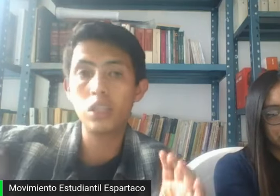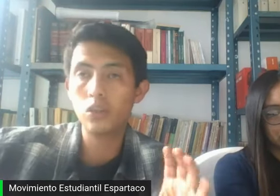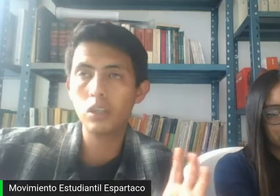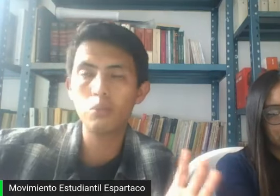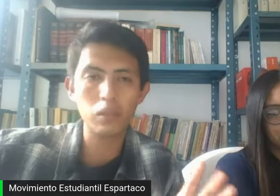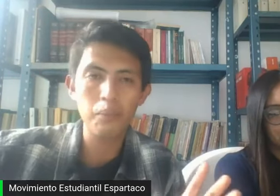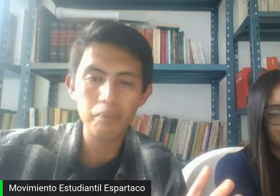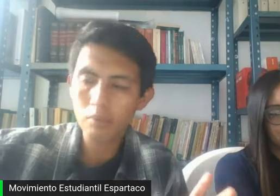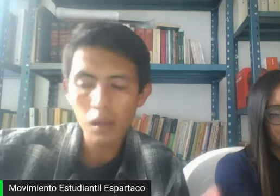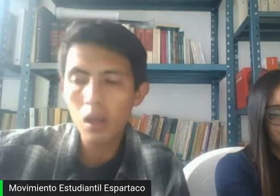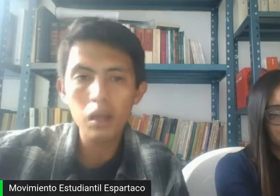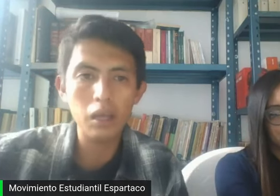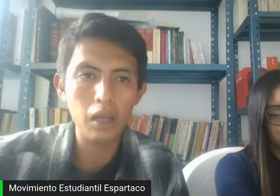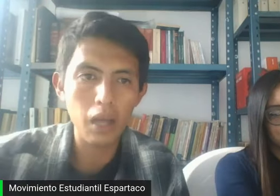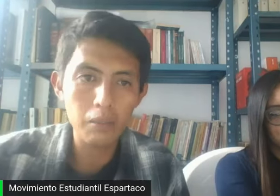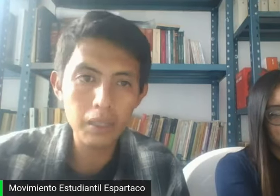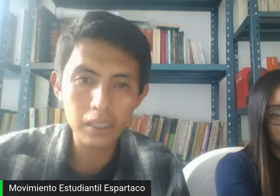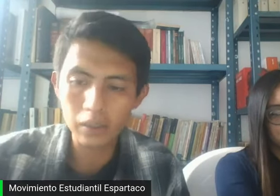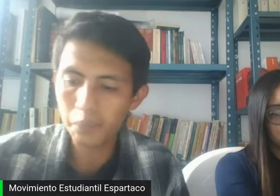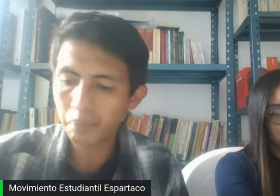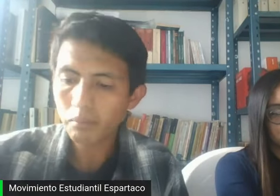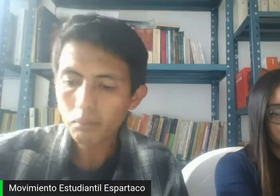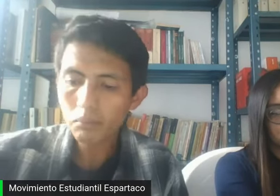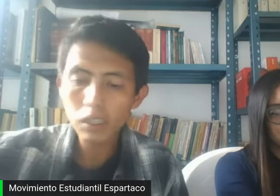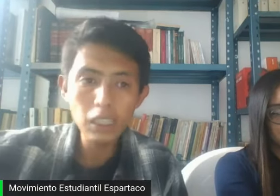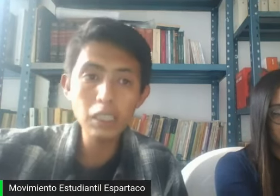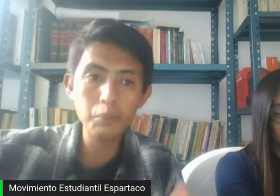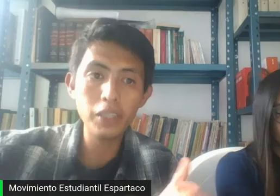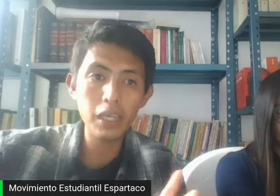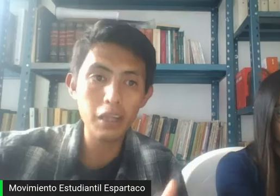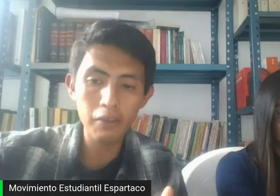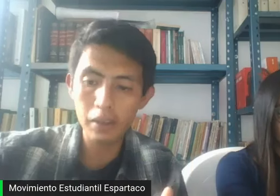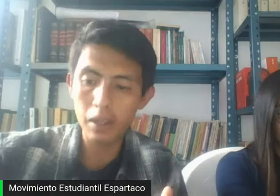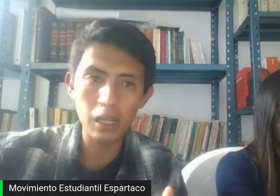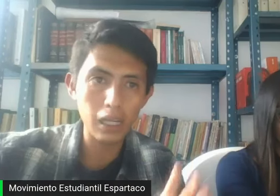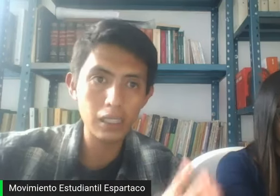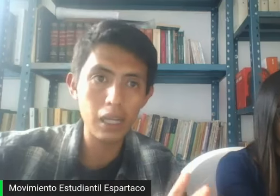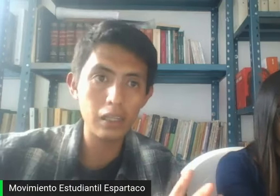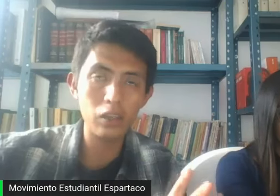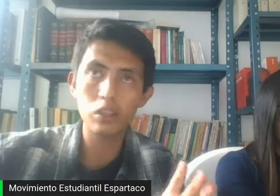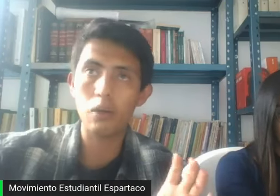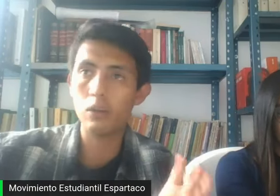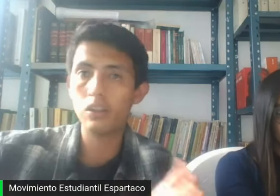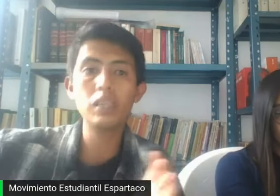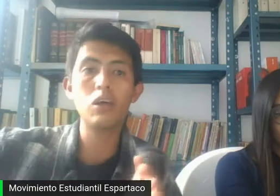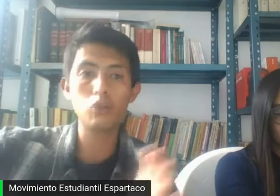sea en condiciones pues adversas, ¿no? Y pues si hay que defender, hay que